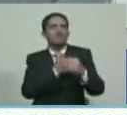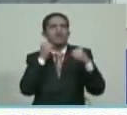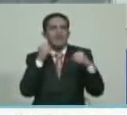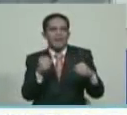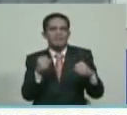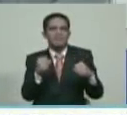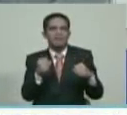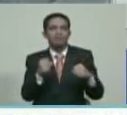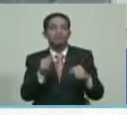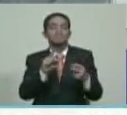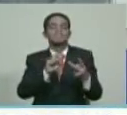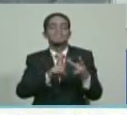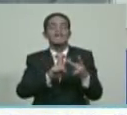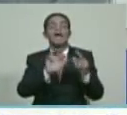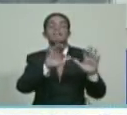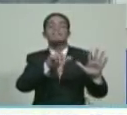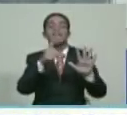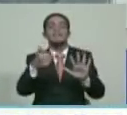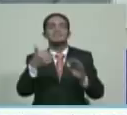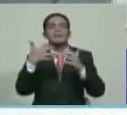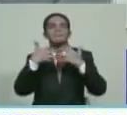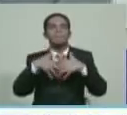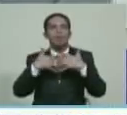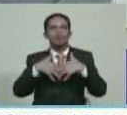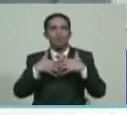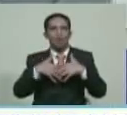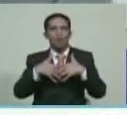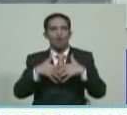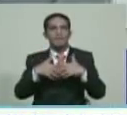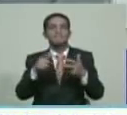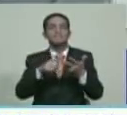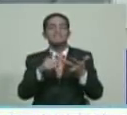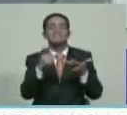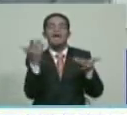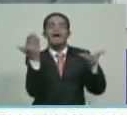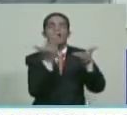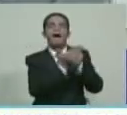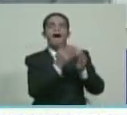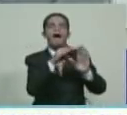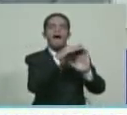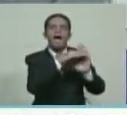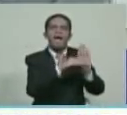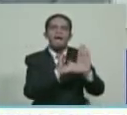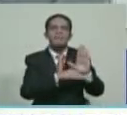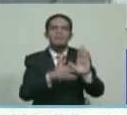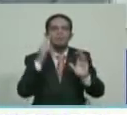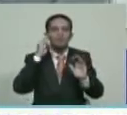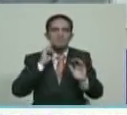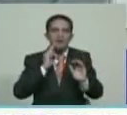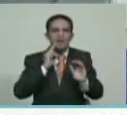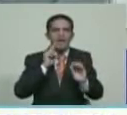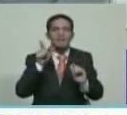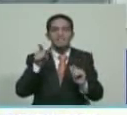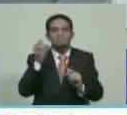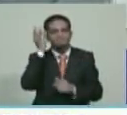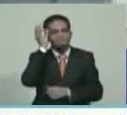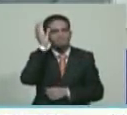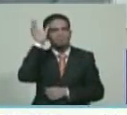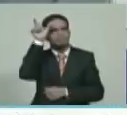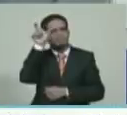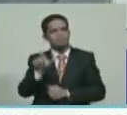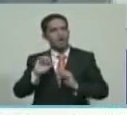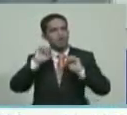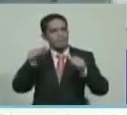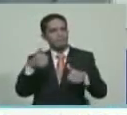16 motores ha anunciado y ha desplegado el presidente nicolás maduro